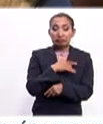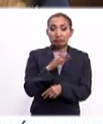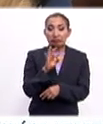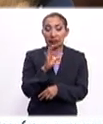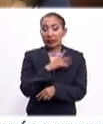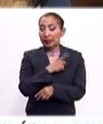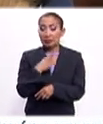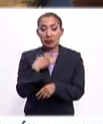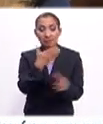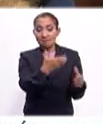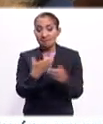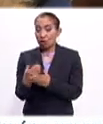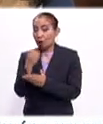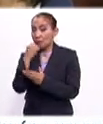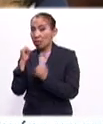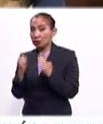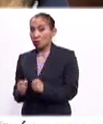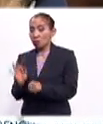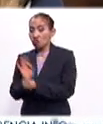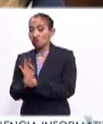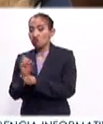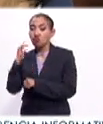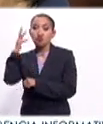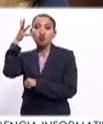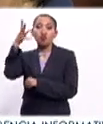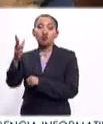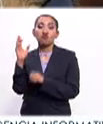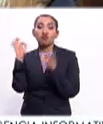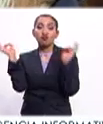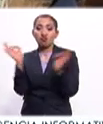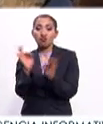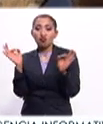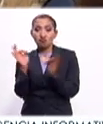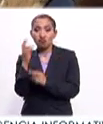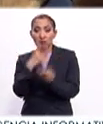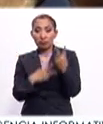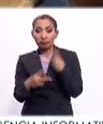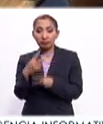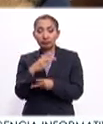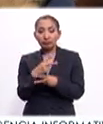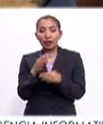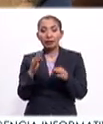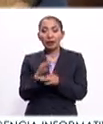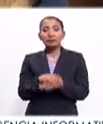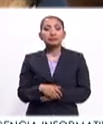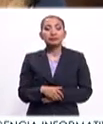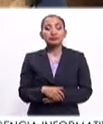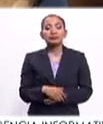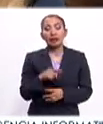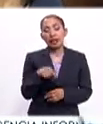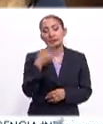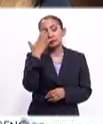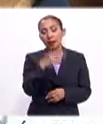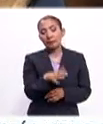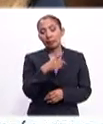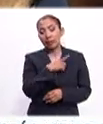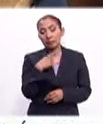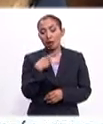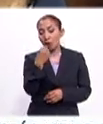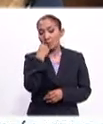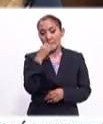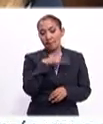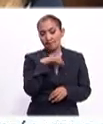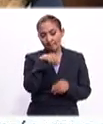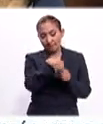que tiene que tener un alimento seguro, independientemente de que exista la helada o no la helada. Él sabe